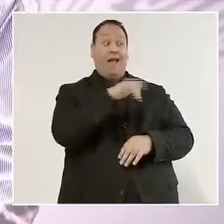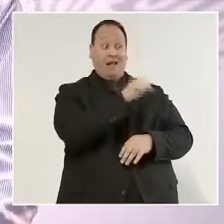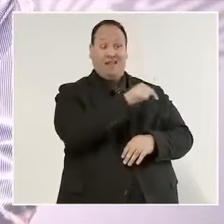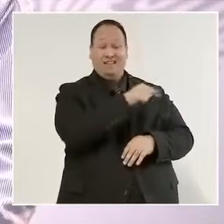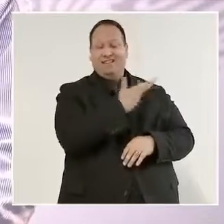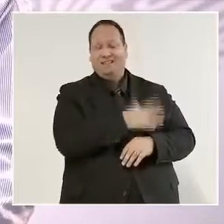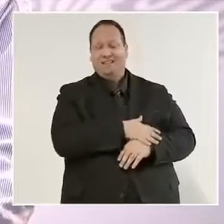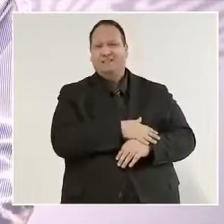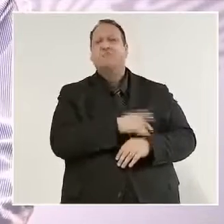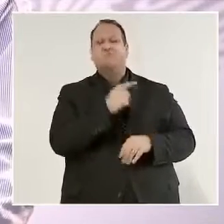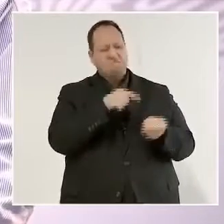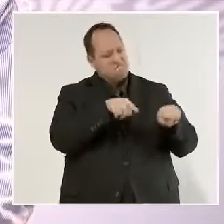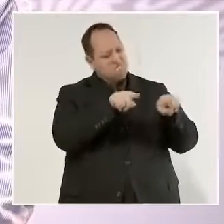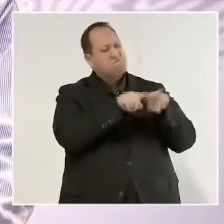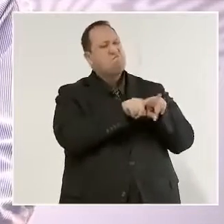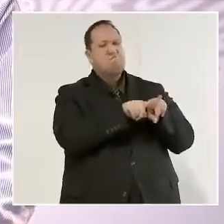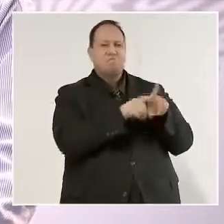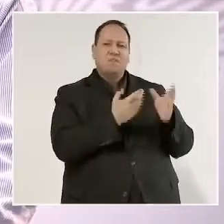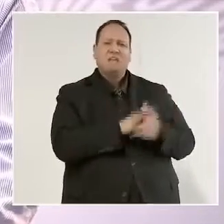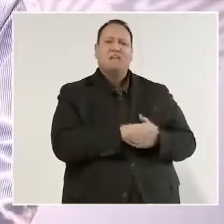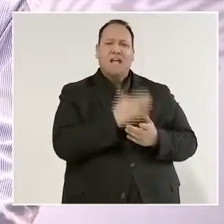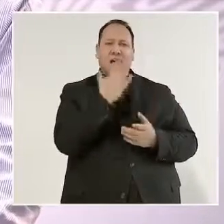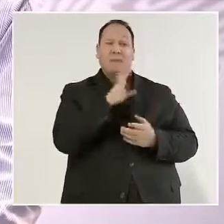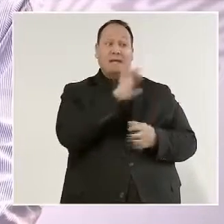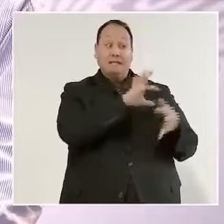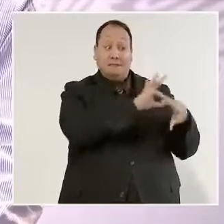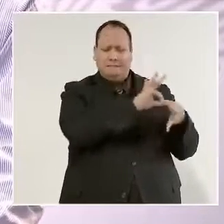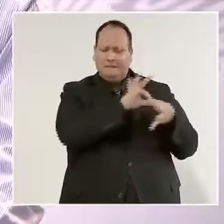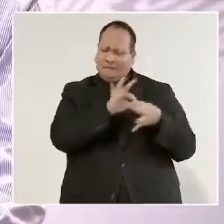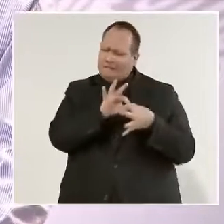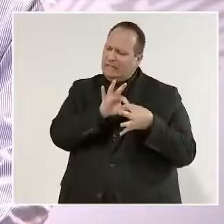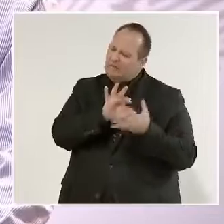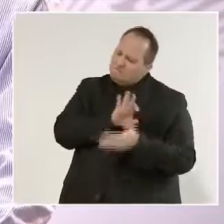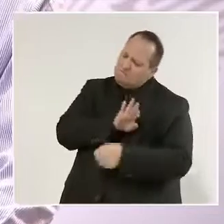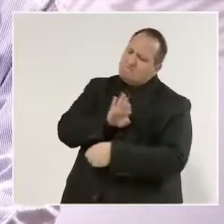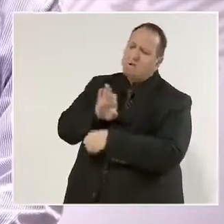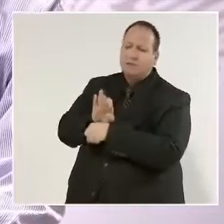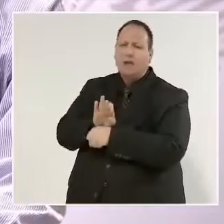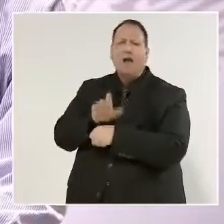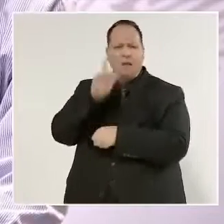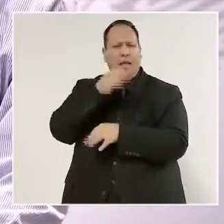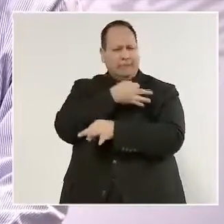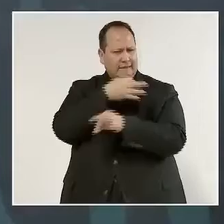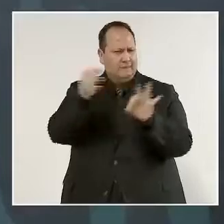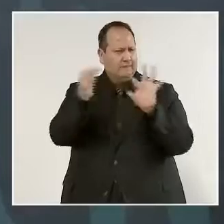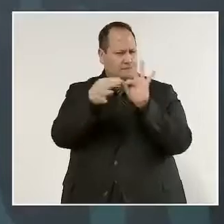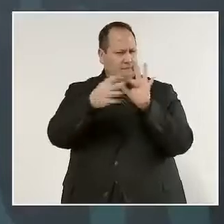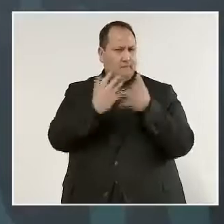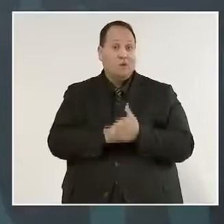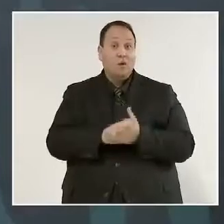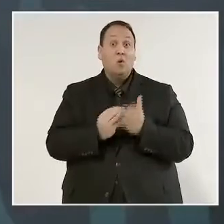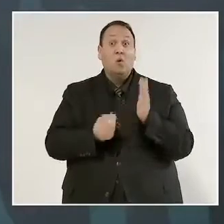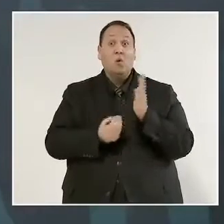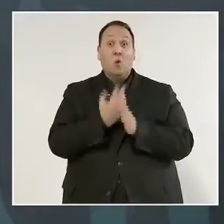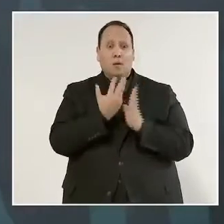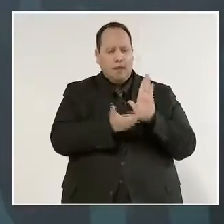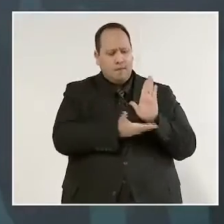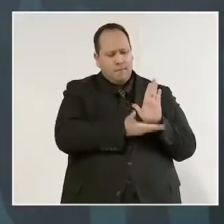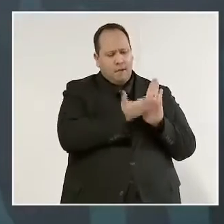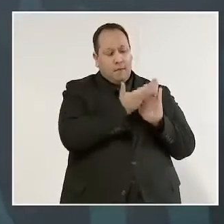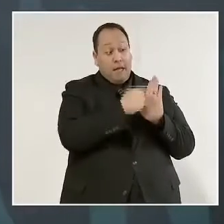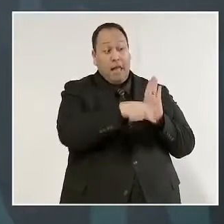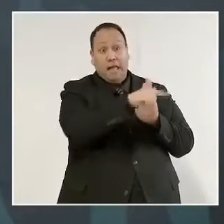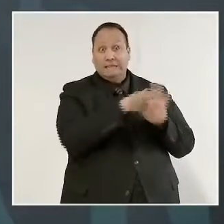también beneficia a Ensenada. Mañana vamos a informar de una obra